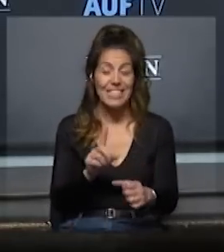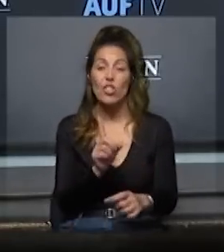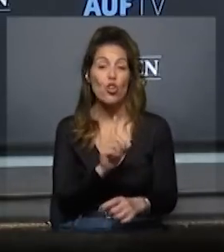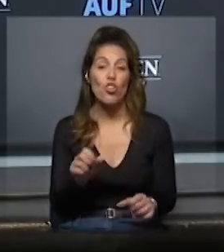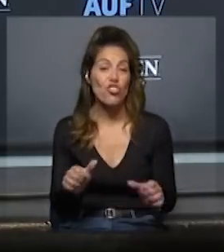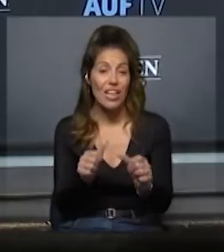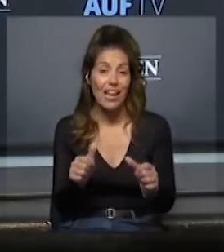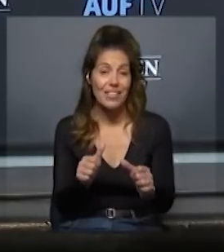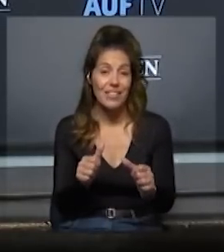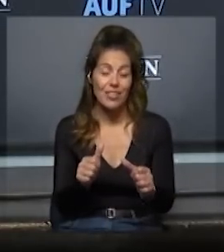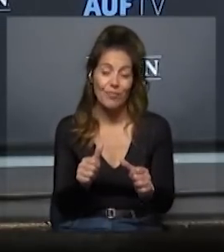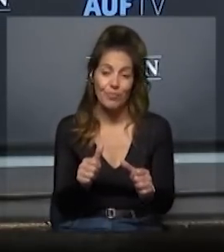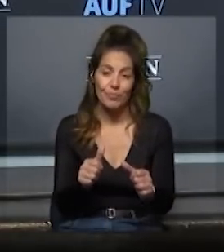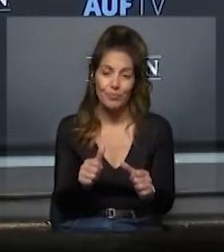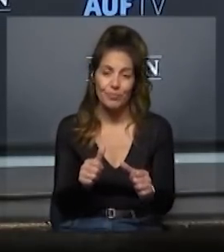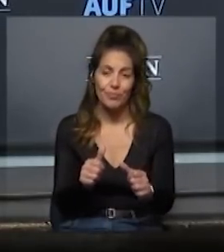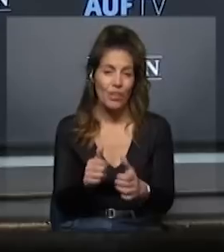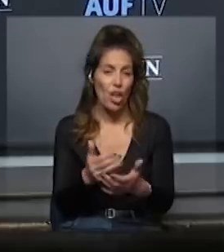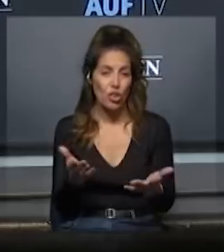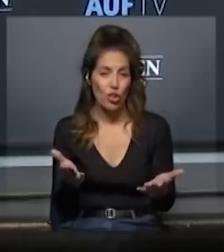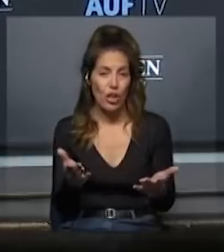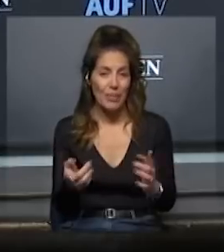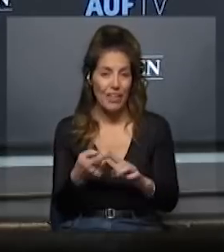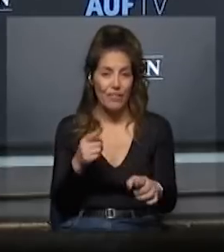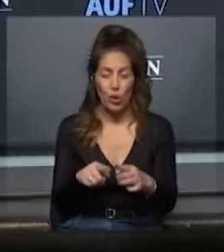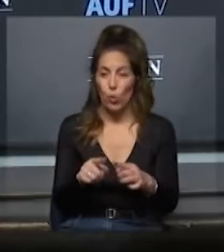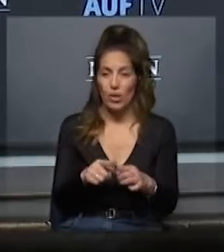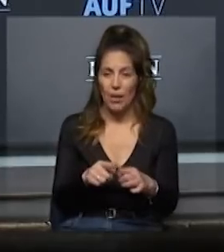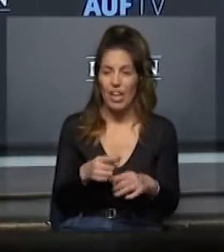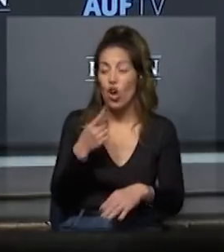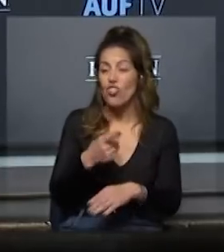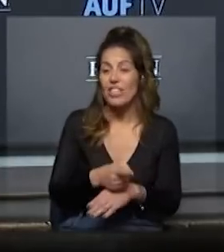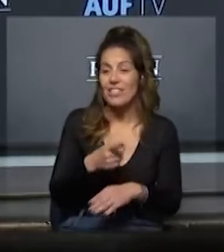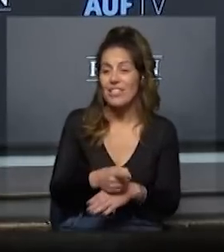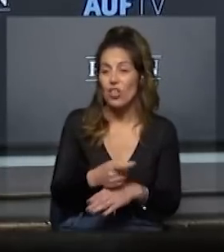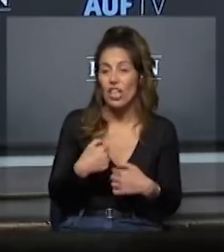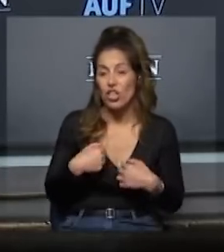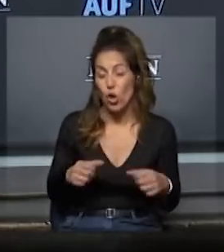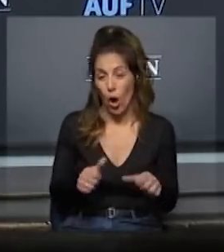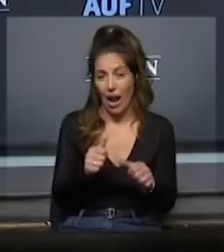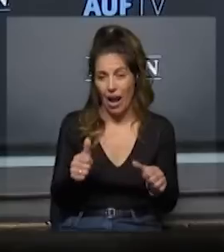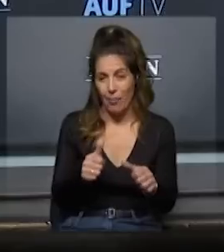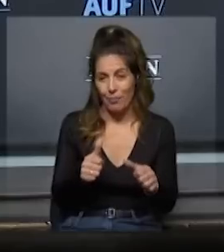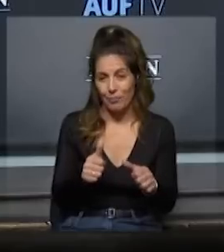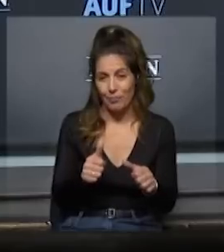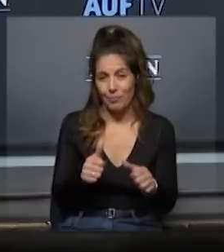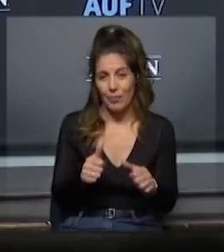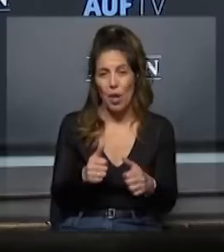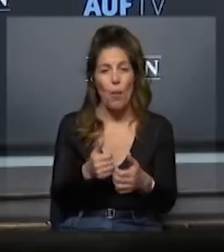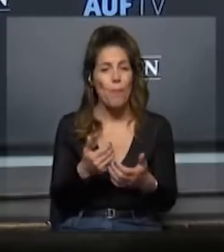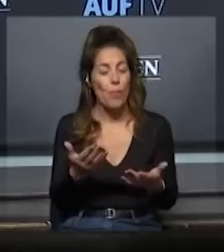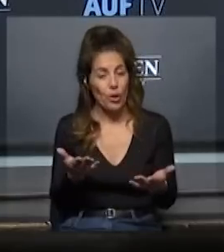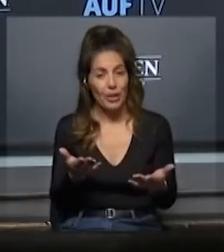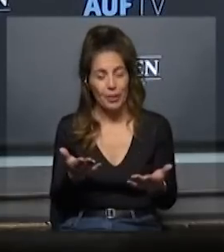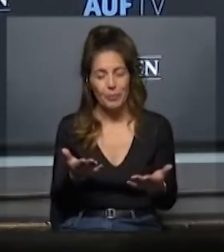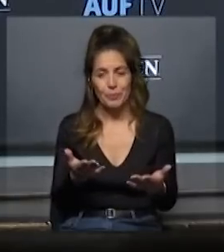sucede será totalmente vinculable con decisiones que que tome yo no porque